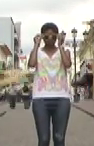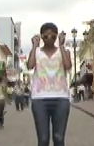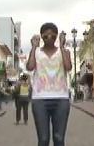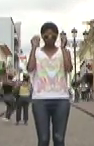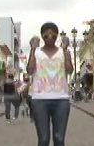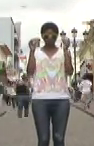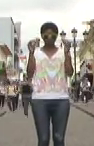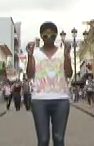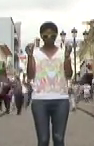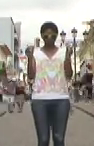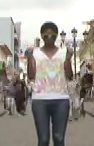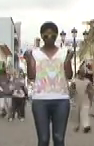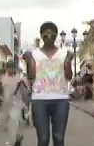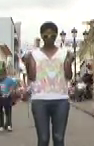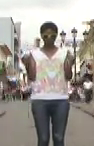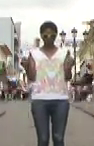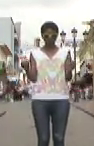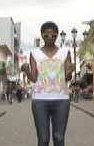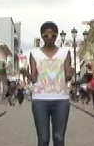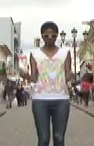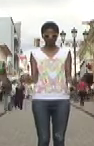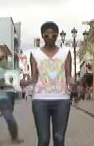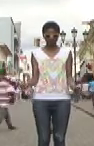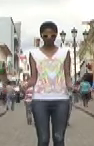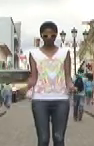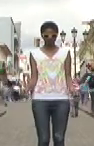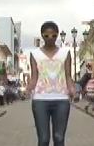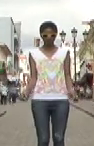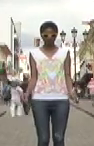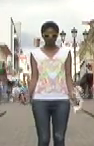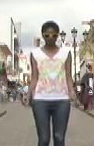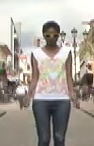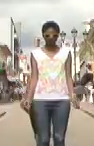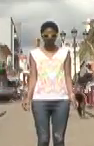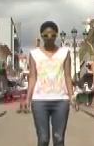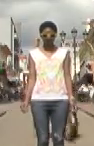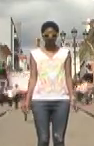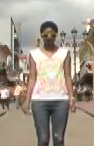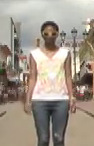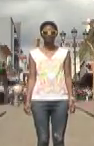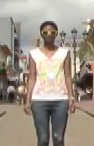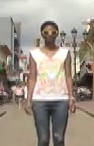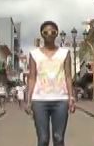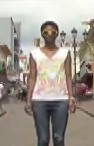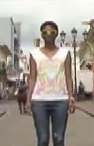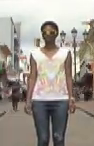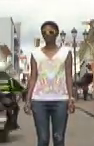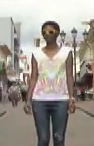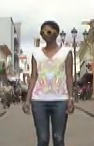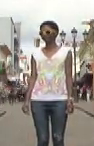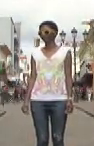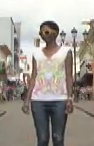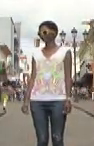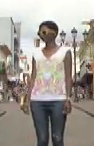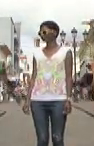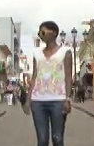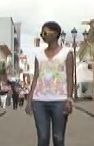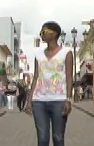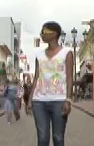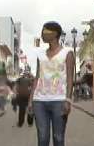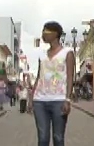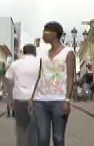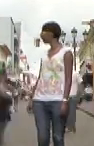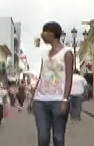Soy mujer, negra, soñadora, pero también